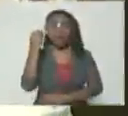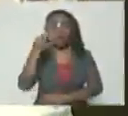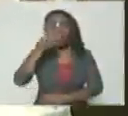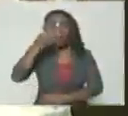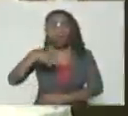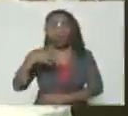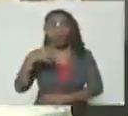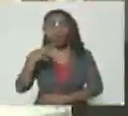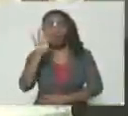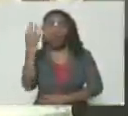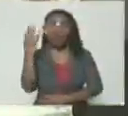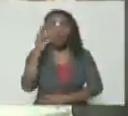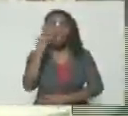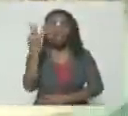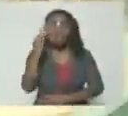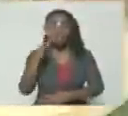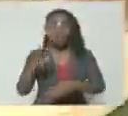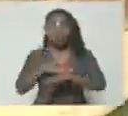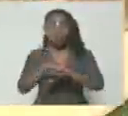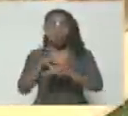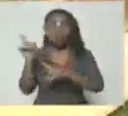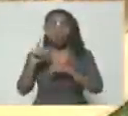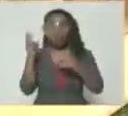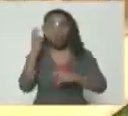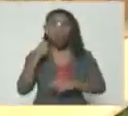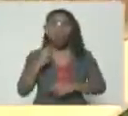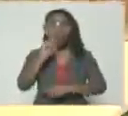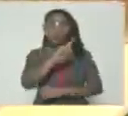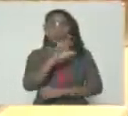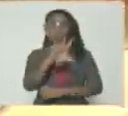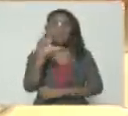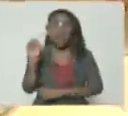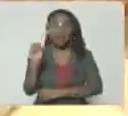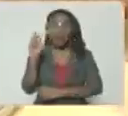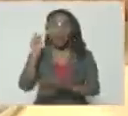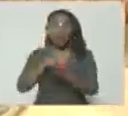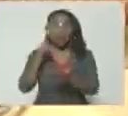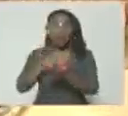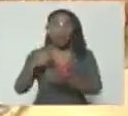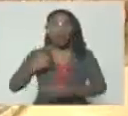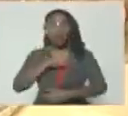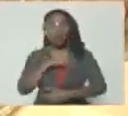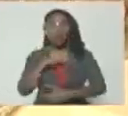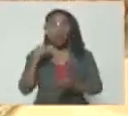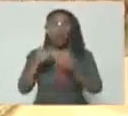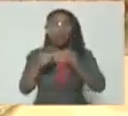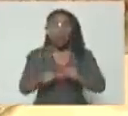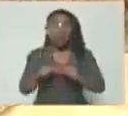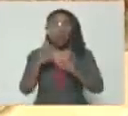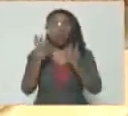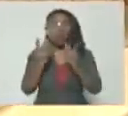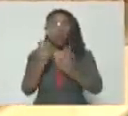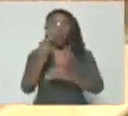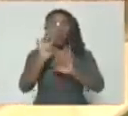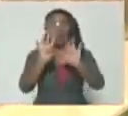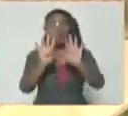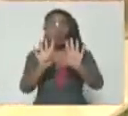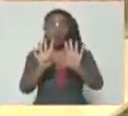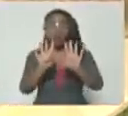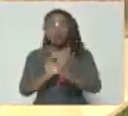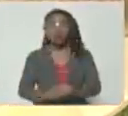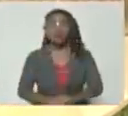como mejor chocolate gourmet entre los 130 concursantes. Nosotros quedamos de número 9.